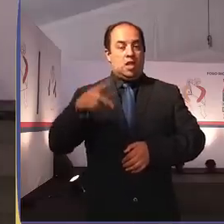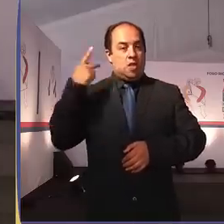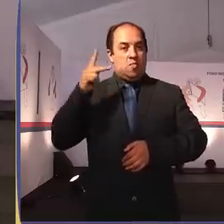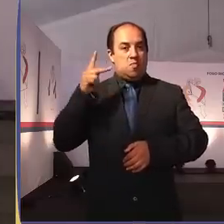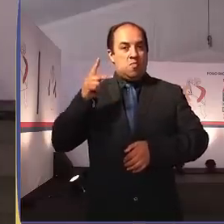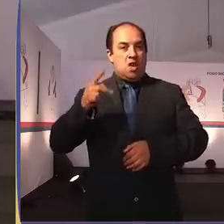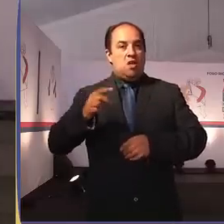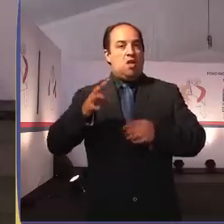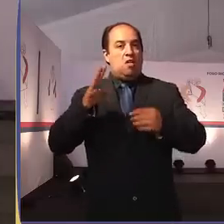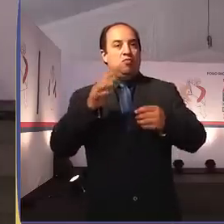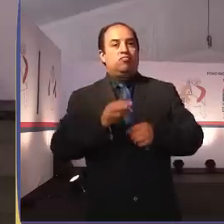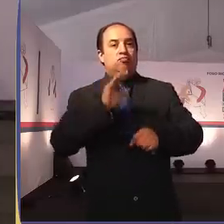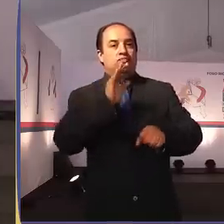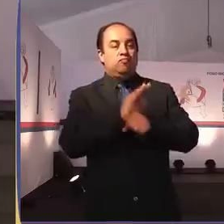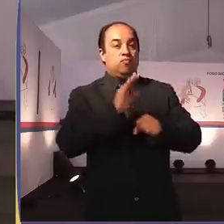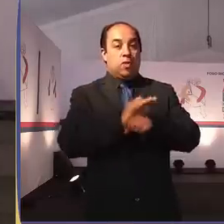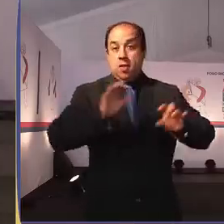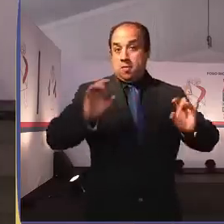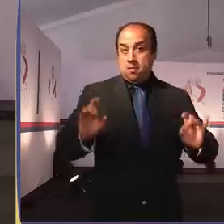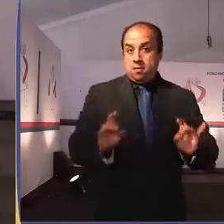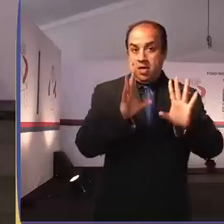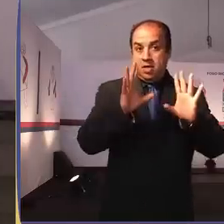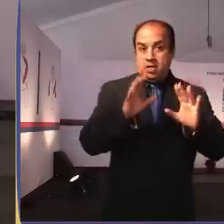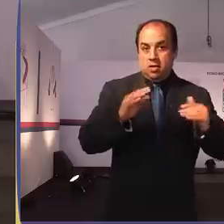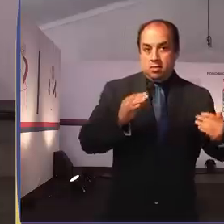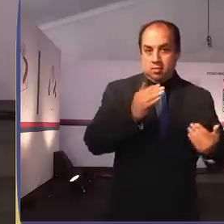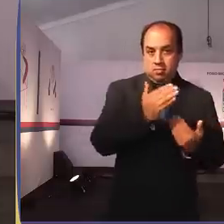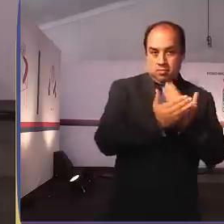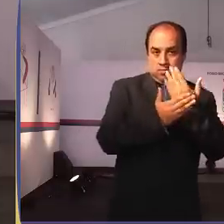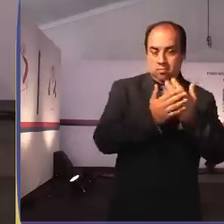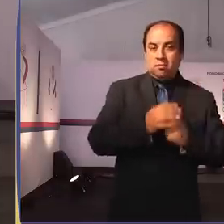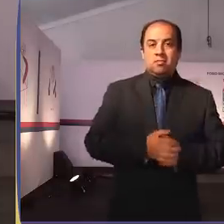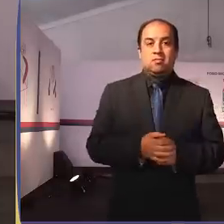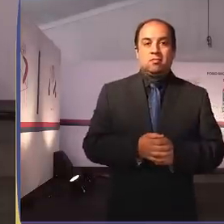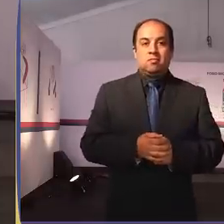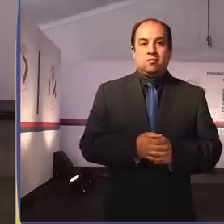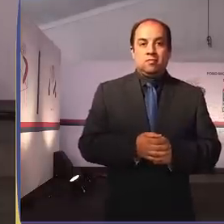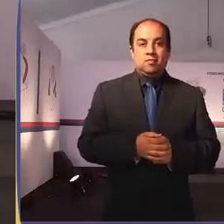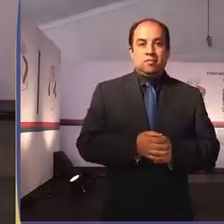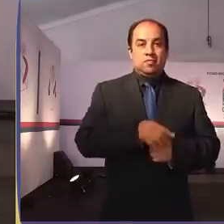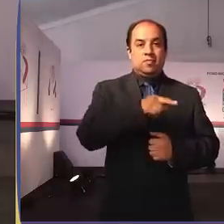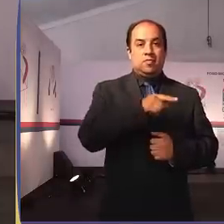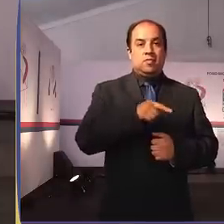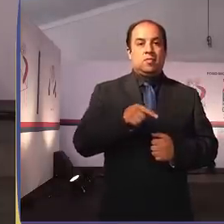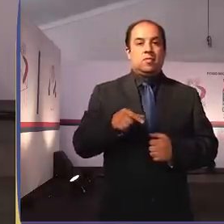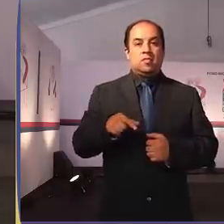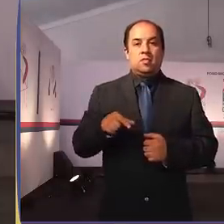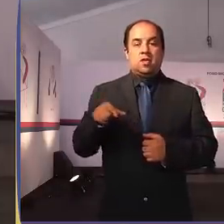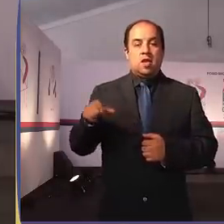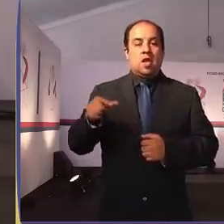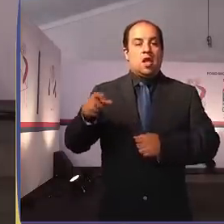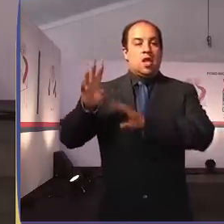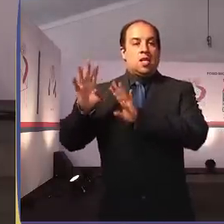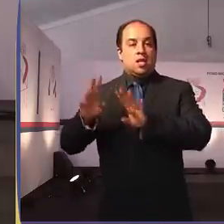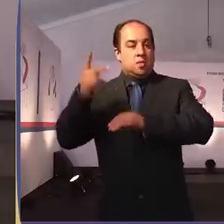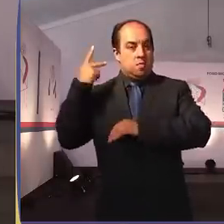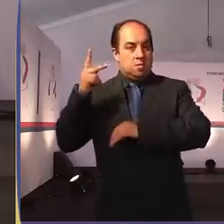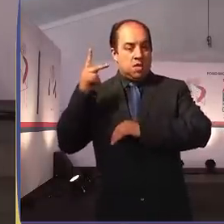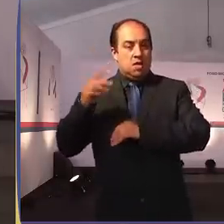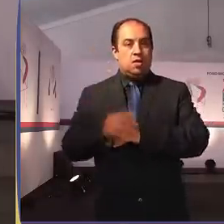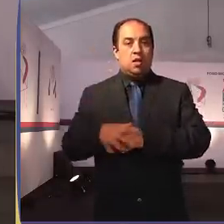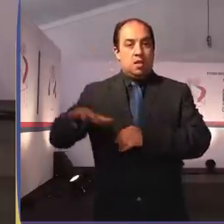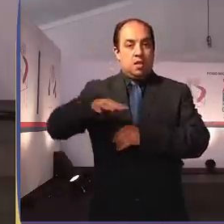Y de repente, en la mañana, el ejército de Puebla, el ejército de la División